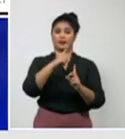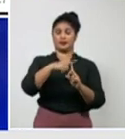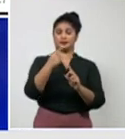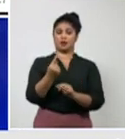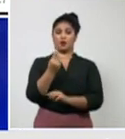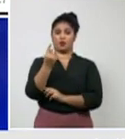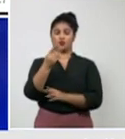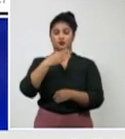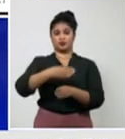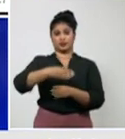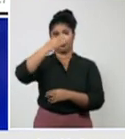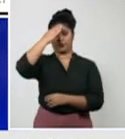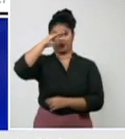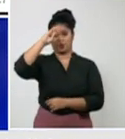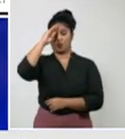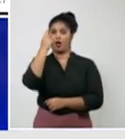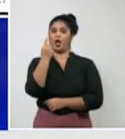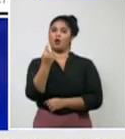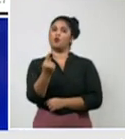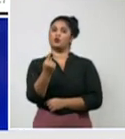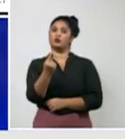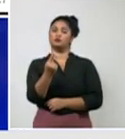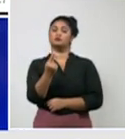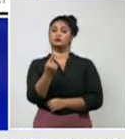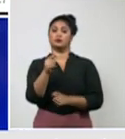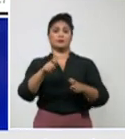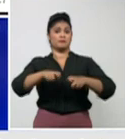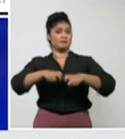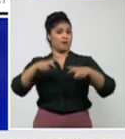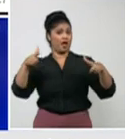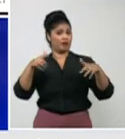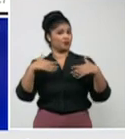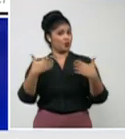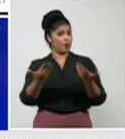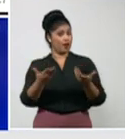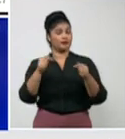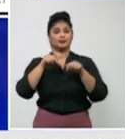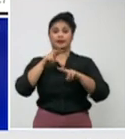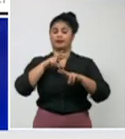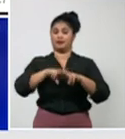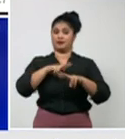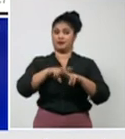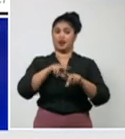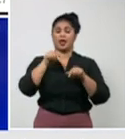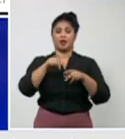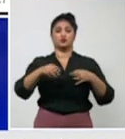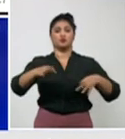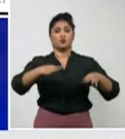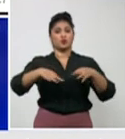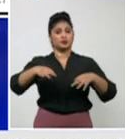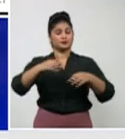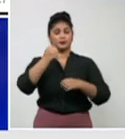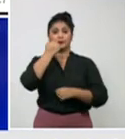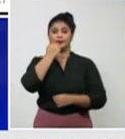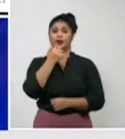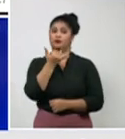de Cuba 1. Son los municipios, reitero, donde se concentra